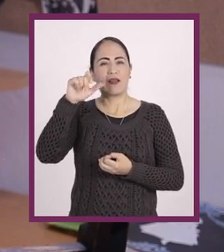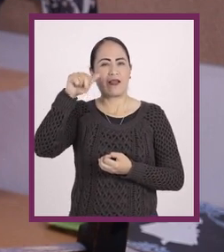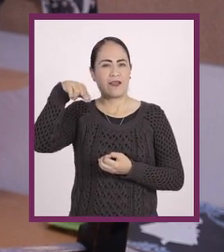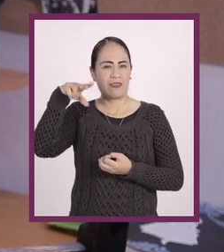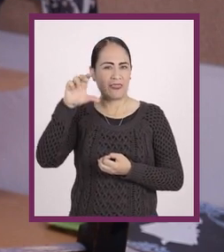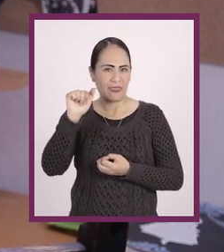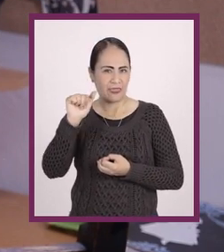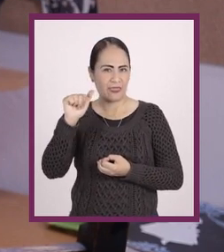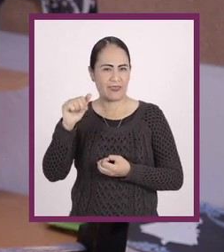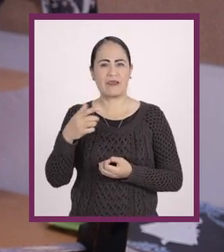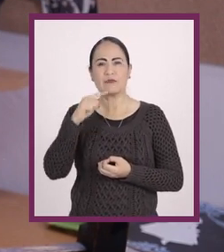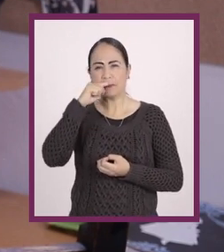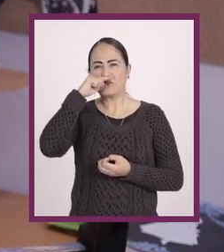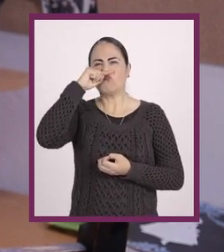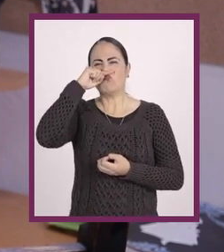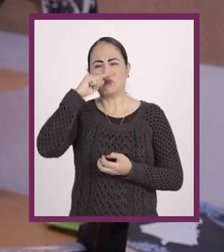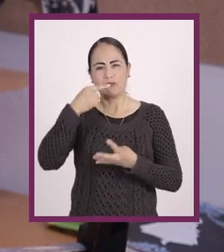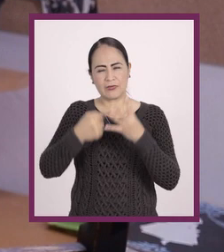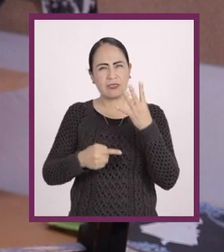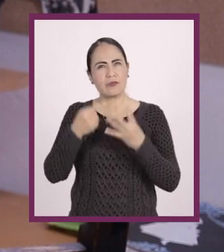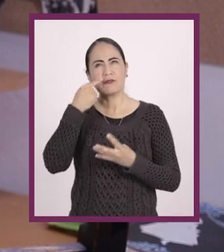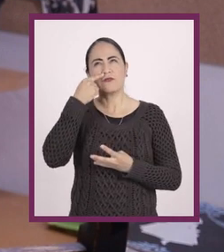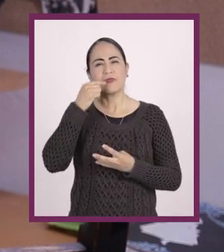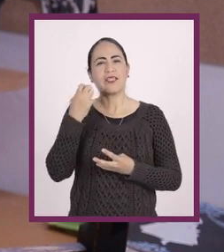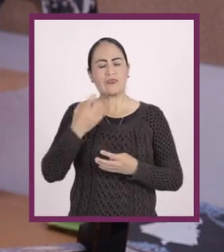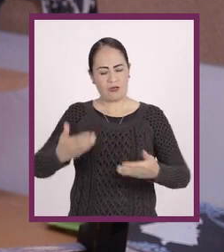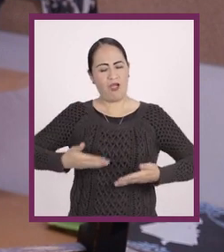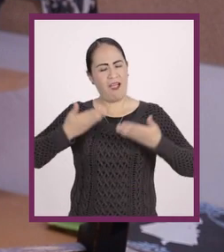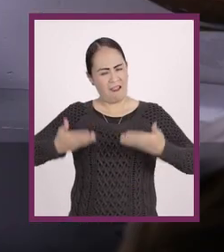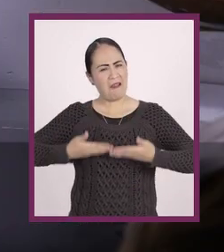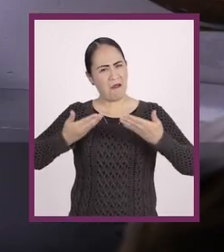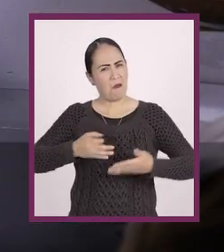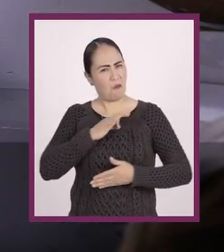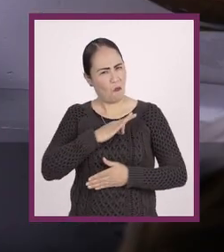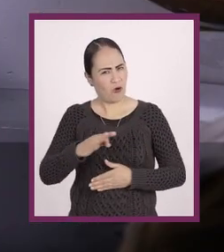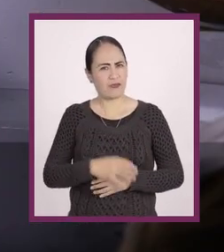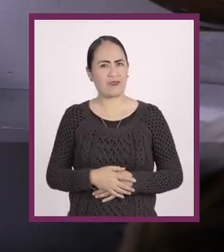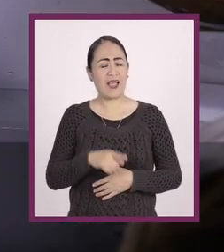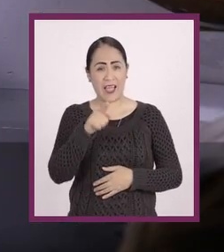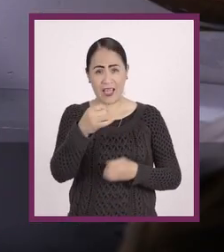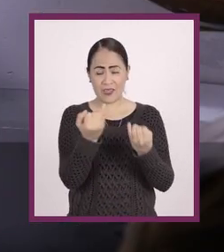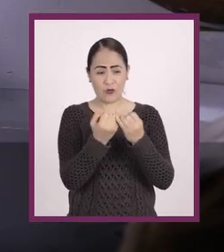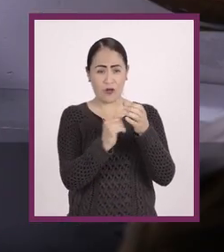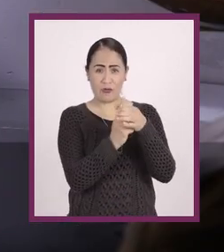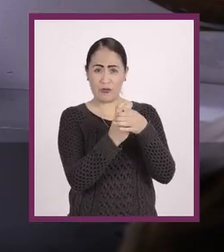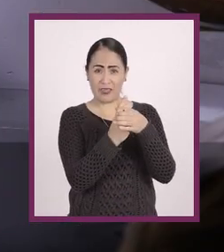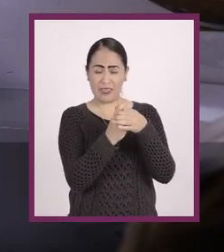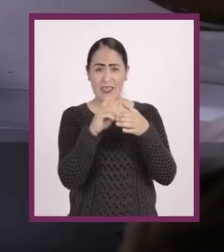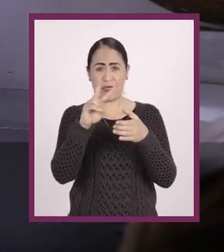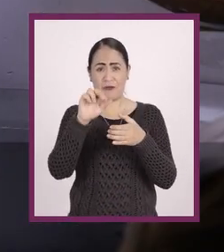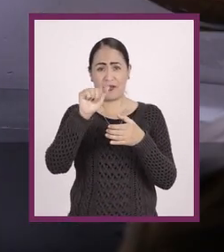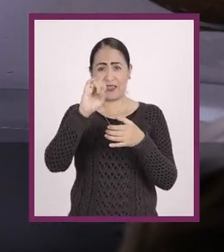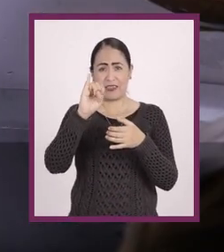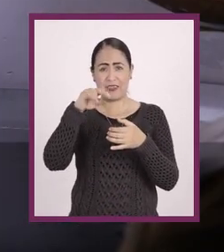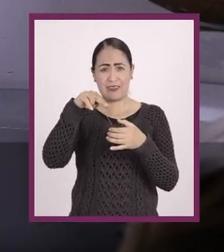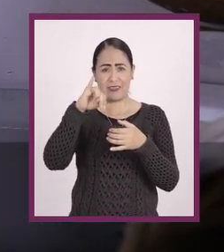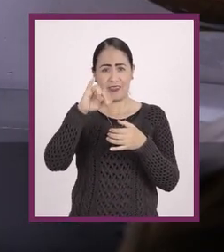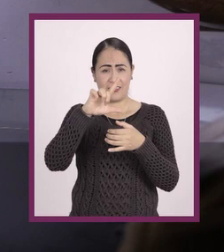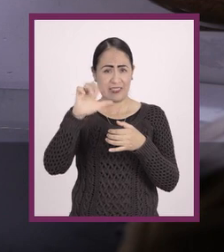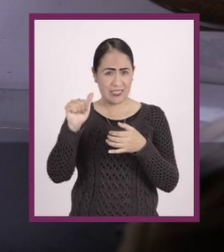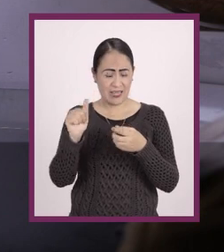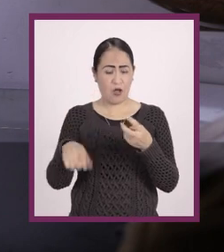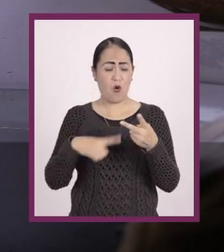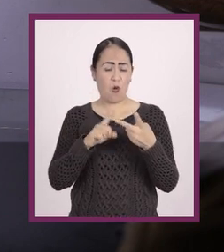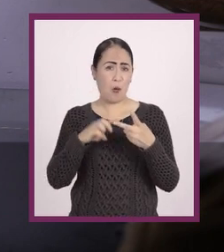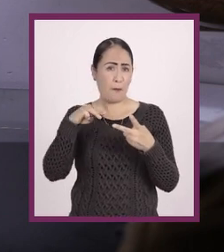limón lavanda jazmín romero canela pueden mejorar el estado de ánimo como tu vela de